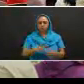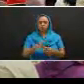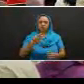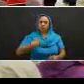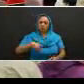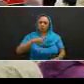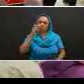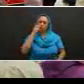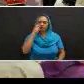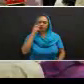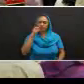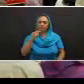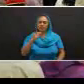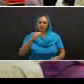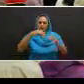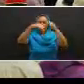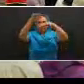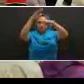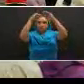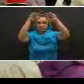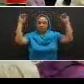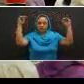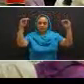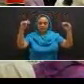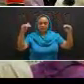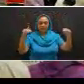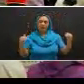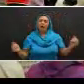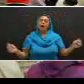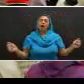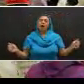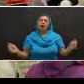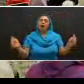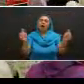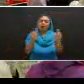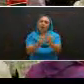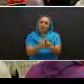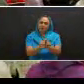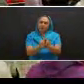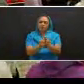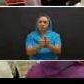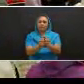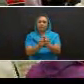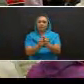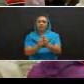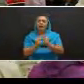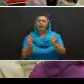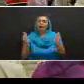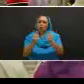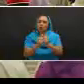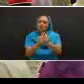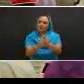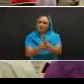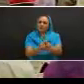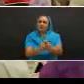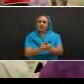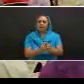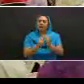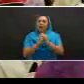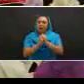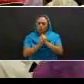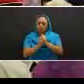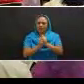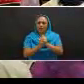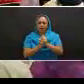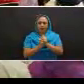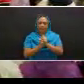Yo quisiera, hermano, que esta noche usted me acompañe a orar por estas peticiones de oración. Y si usted tiene en su